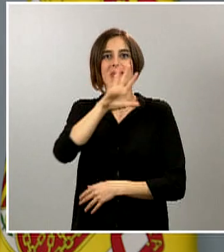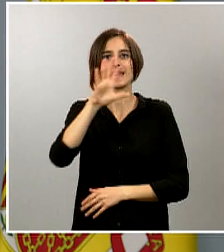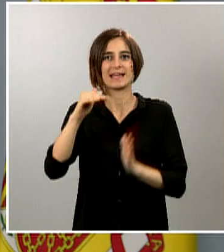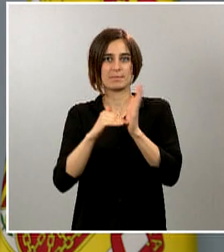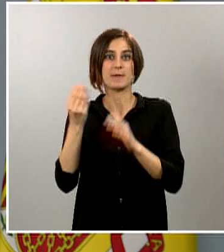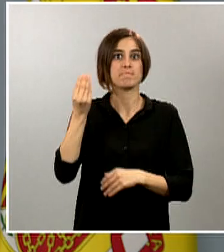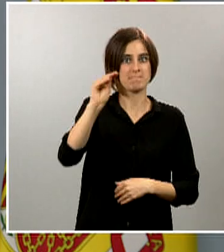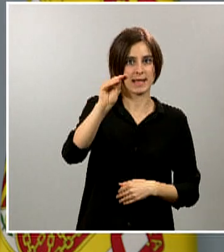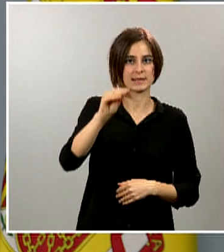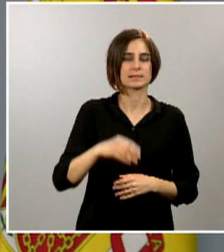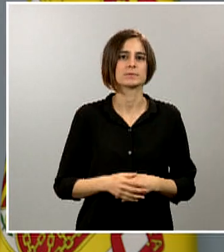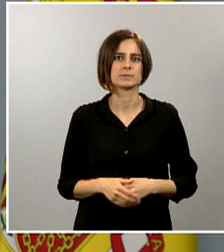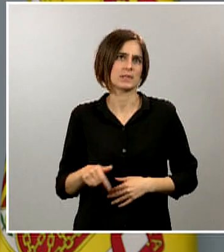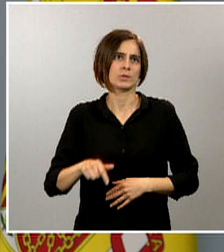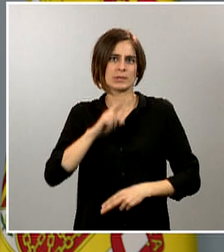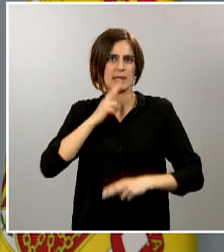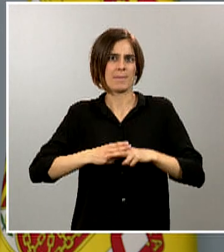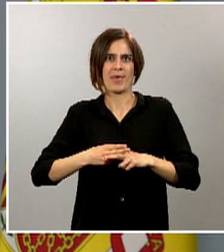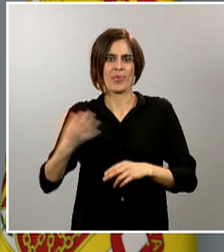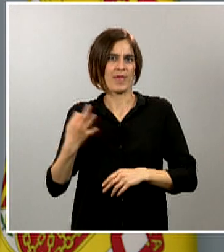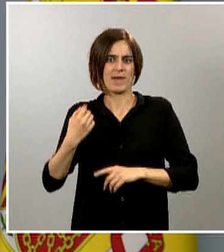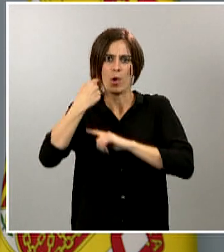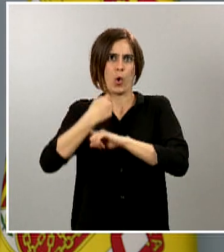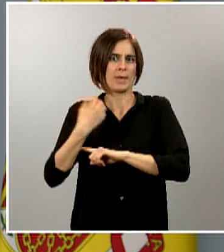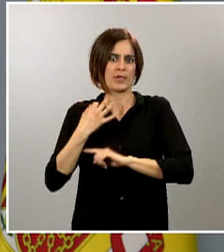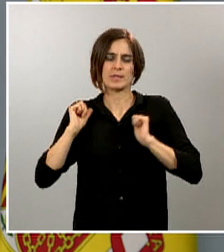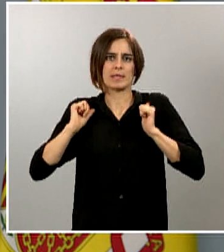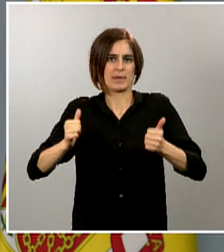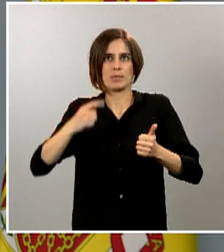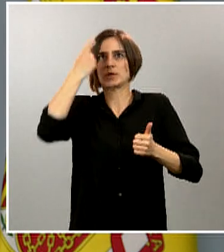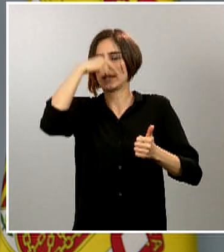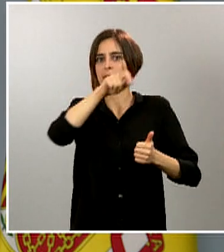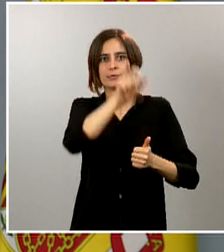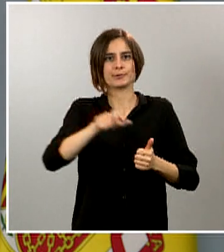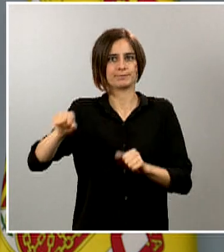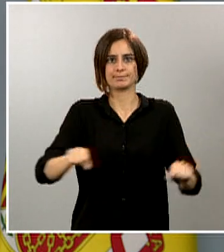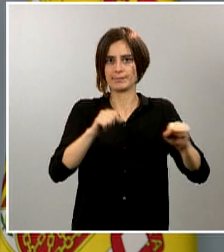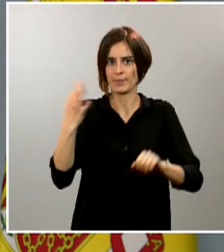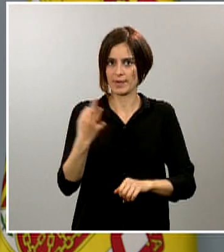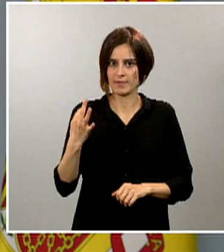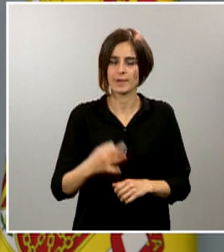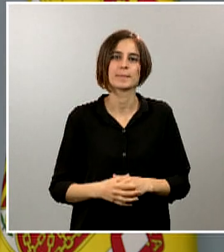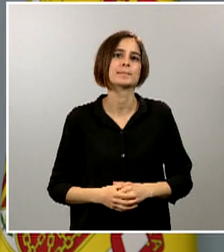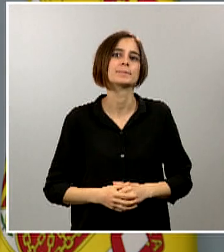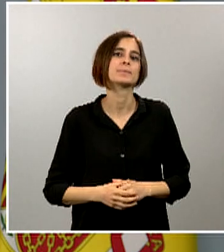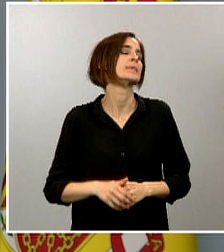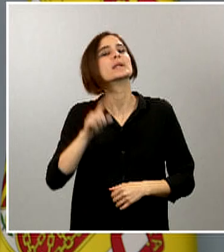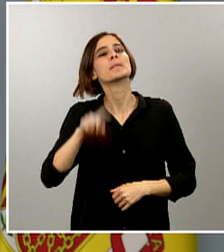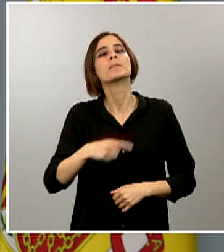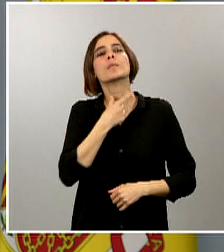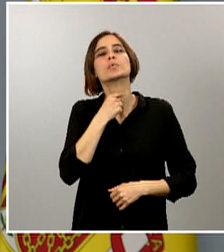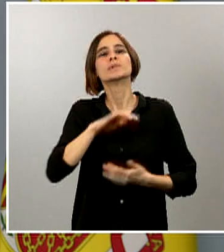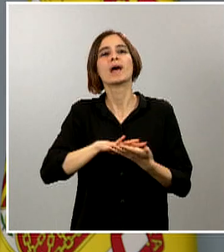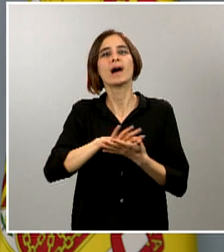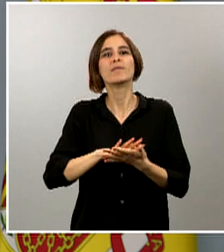una obligación desde el primer momento. Me gustaría hacer referencia también cómo todo lo que es la política de seguridad